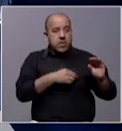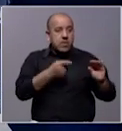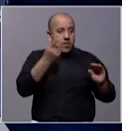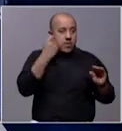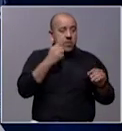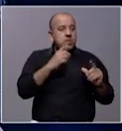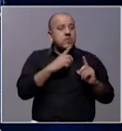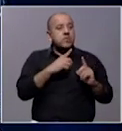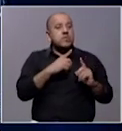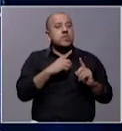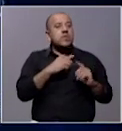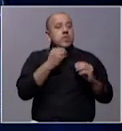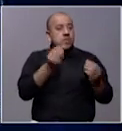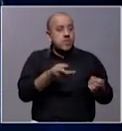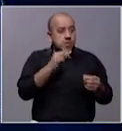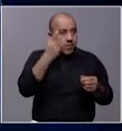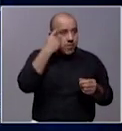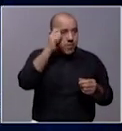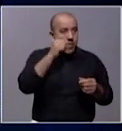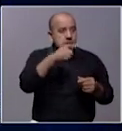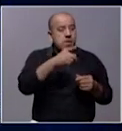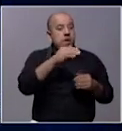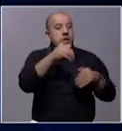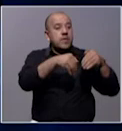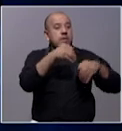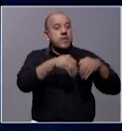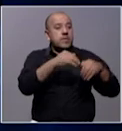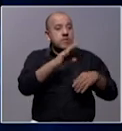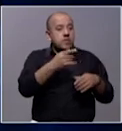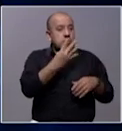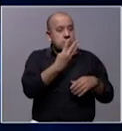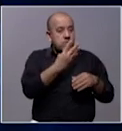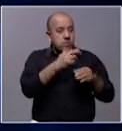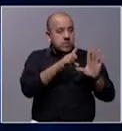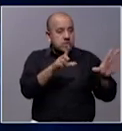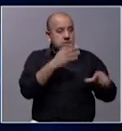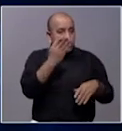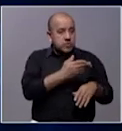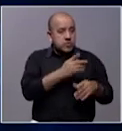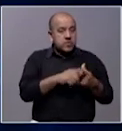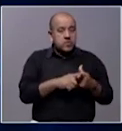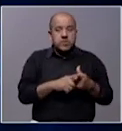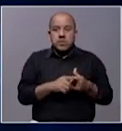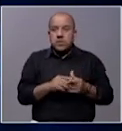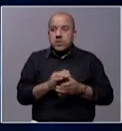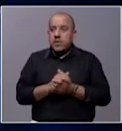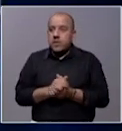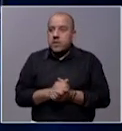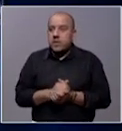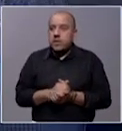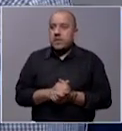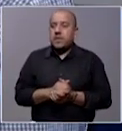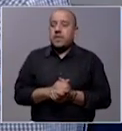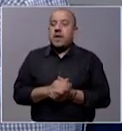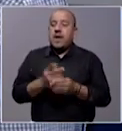la esperada cuando además la iniciativa que se previsto tuvo 47 por ciento de de adhesión bueno en lo que a